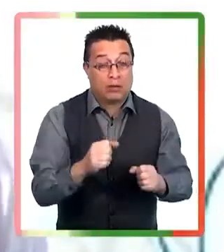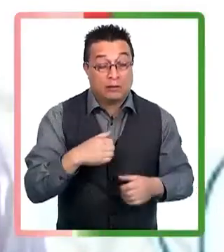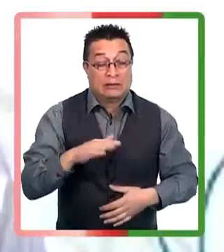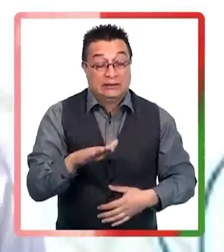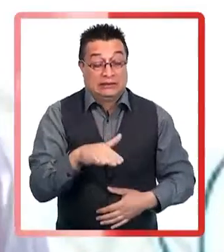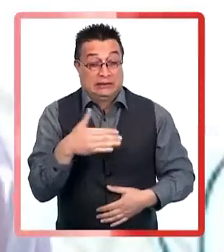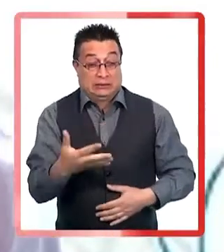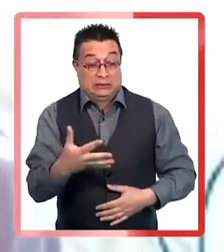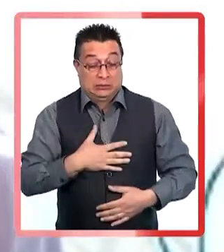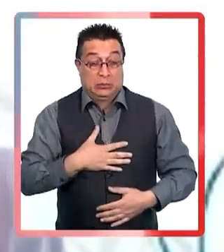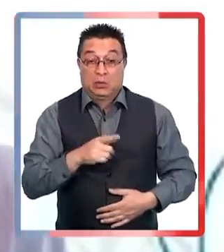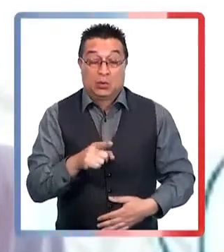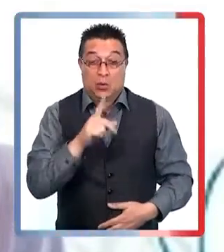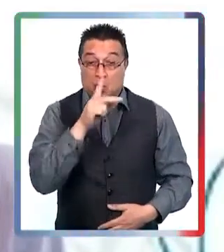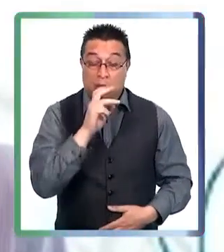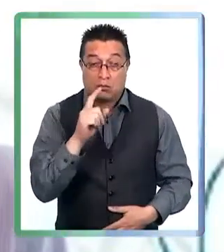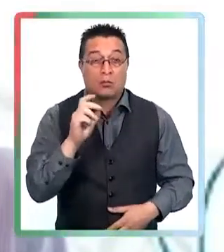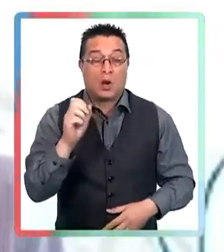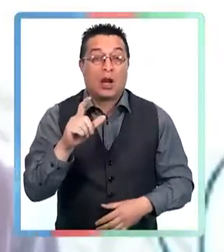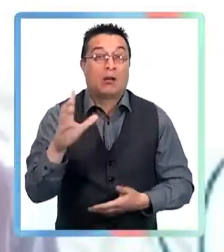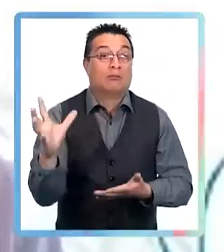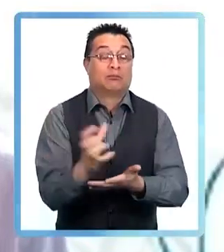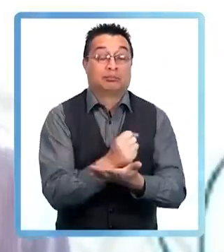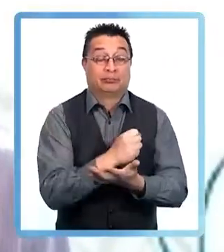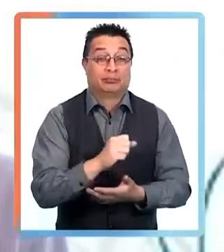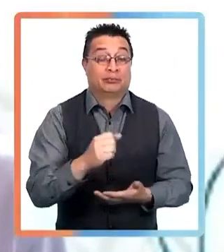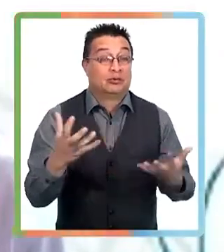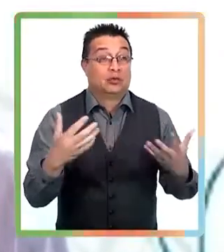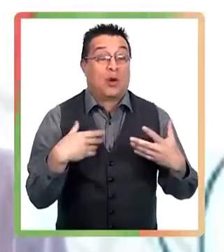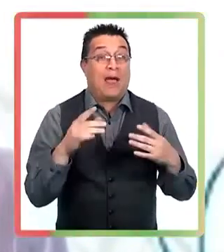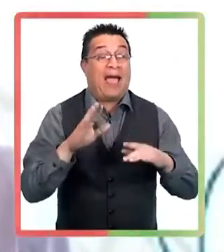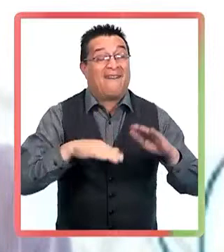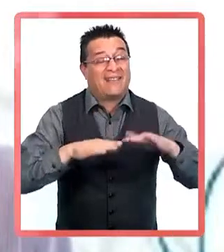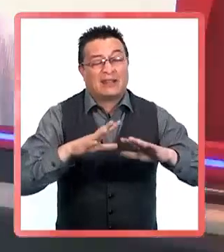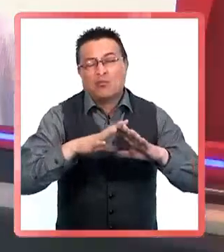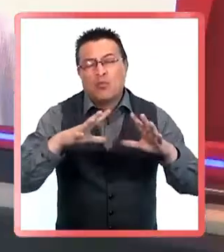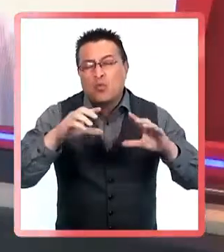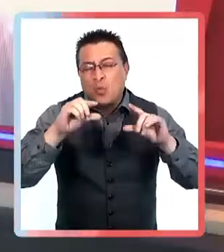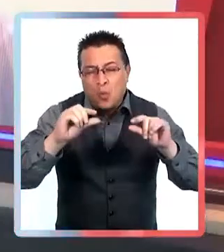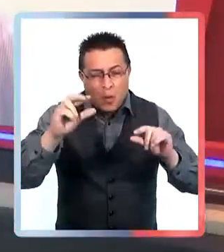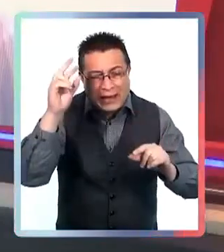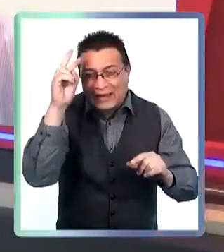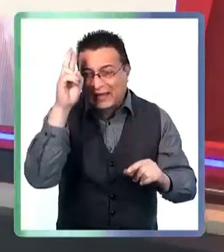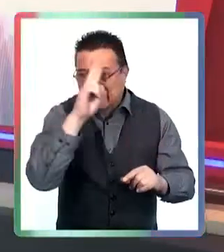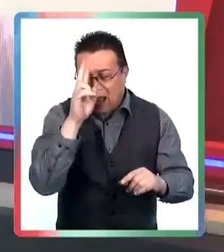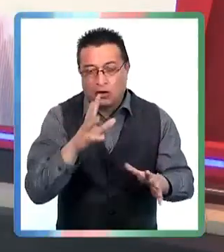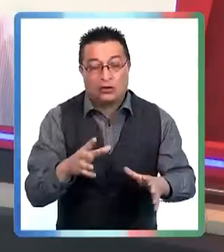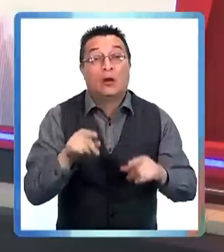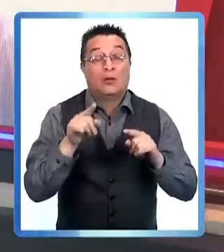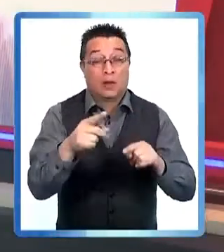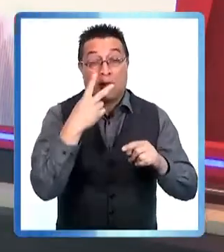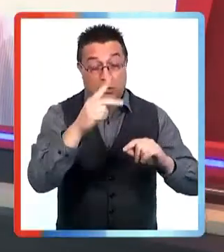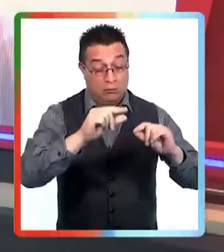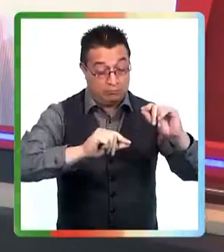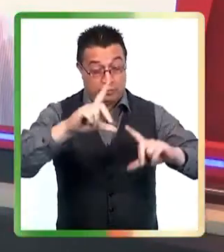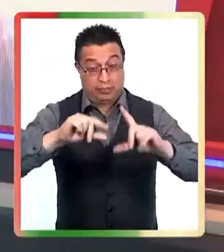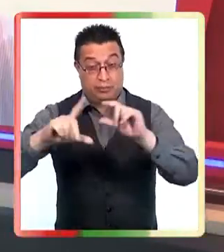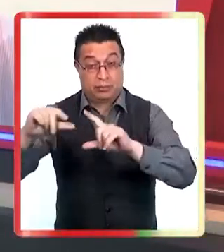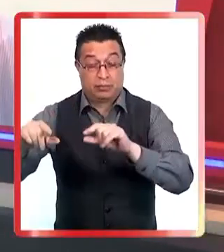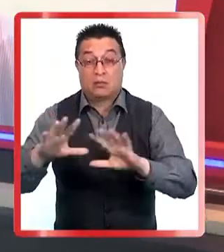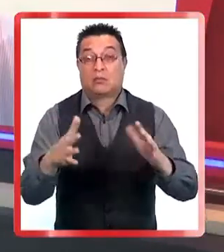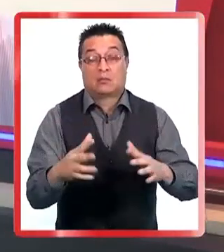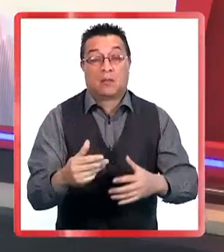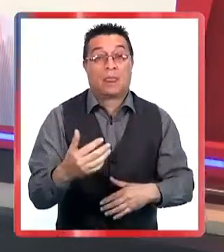posibilidad de que yo caiga en ese extremo es como ganarse la lotería, ¿no es cierto? Es difícil. Claro que sí. Fíjese que estaba mirando las estadísticas